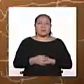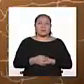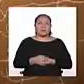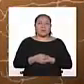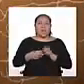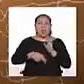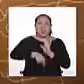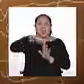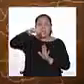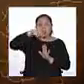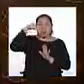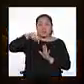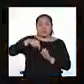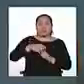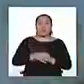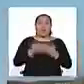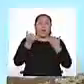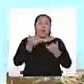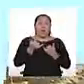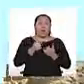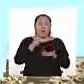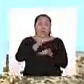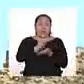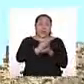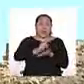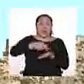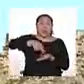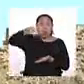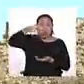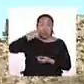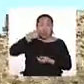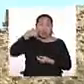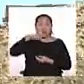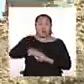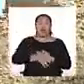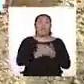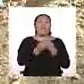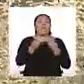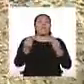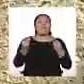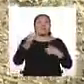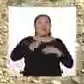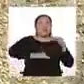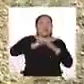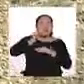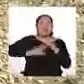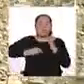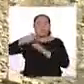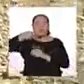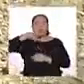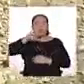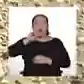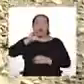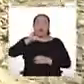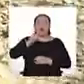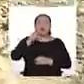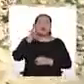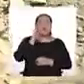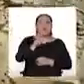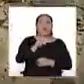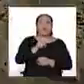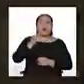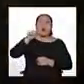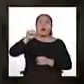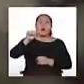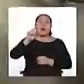El norte de la ciudad, conocido ahora como Lima Norte, alberga gran cantidad de huacas. Una de ellas es